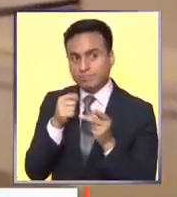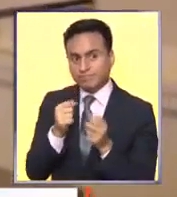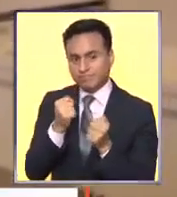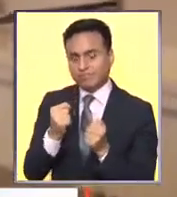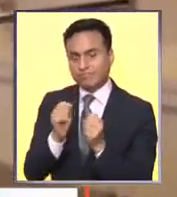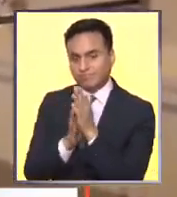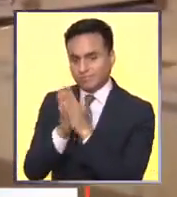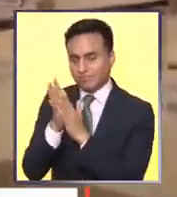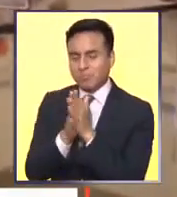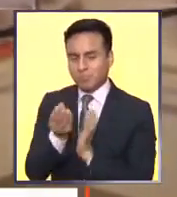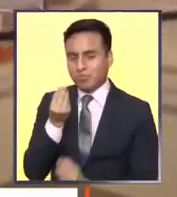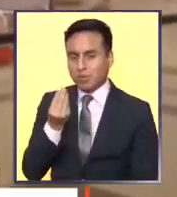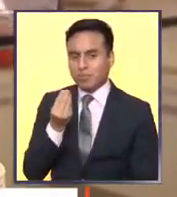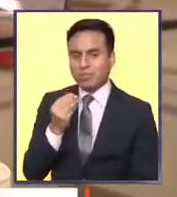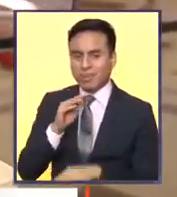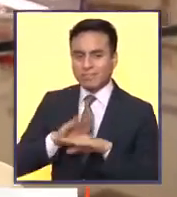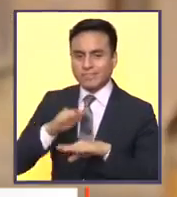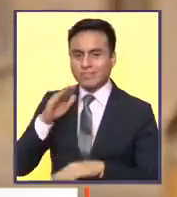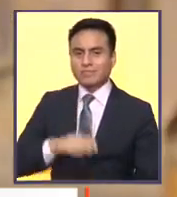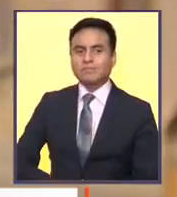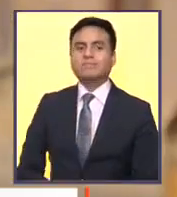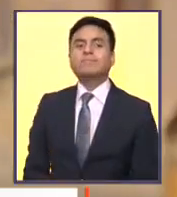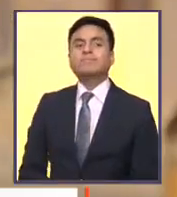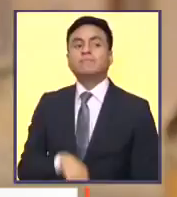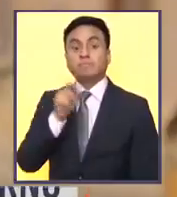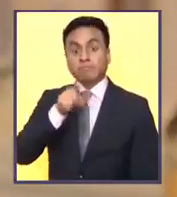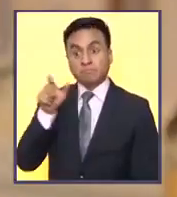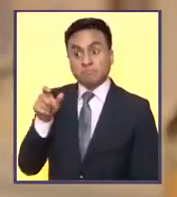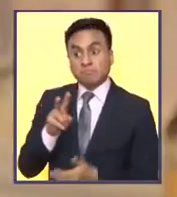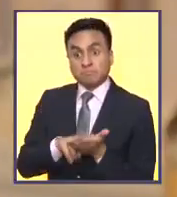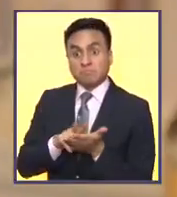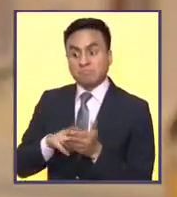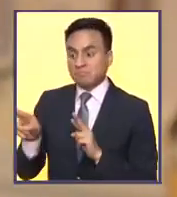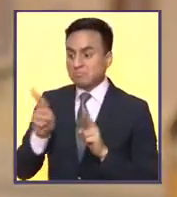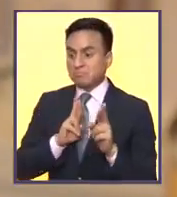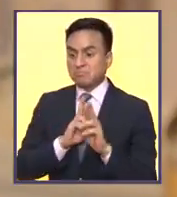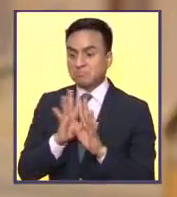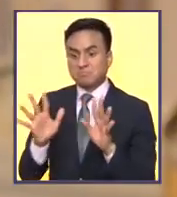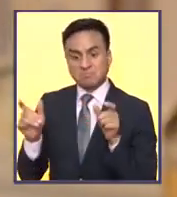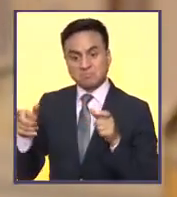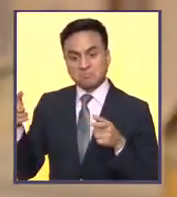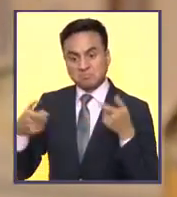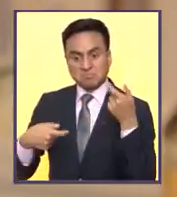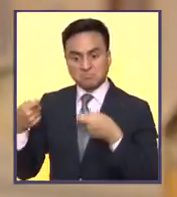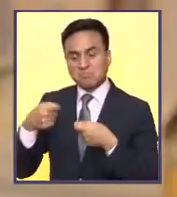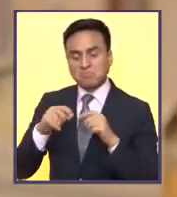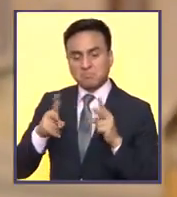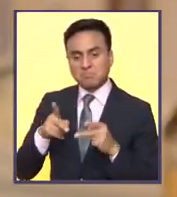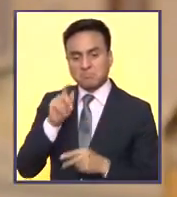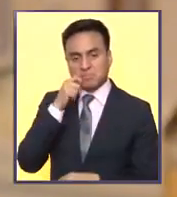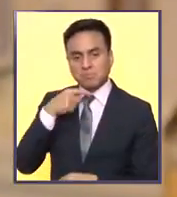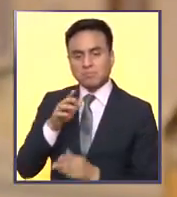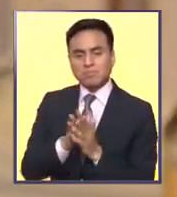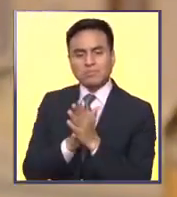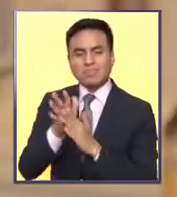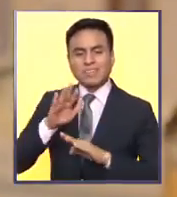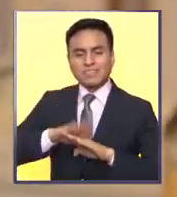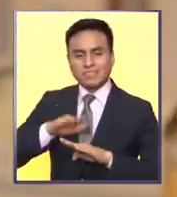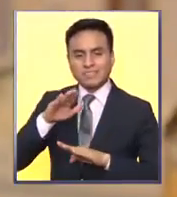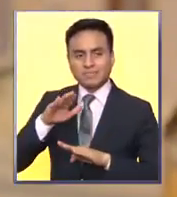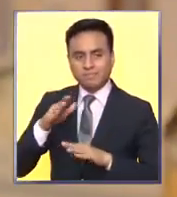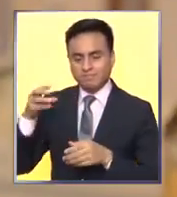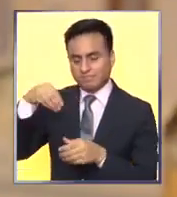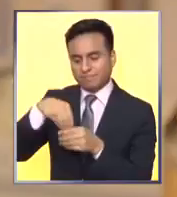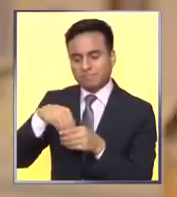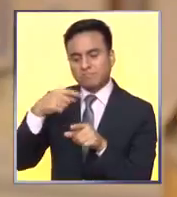chocolate, muy bueno, muy calentito. Y la gente, la verdad, ha tenido una respuesta increíble con nuestro concepto, el chocolate caliente. Incorporamos